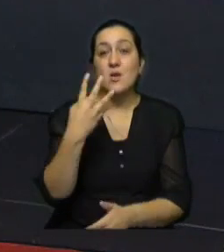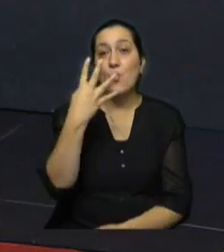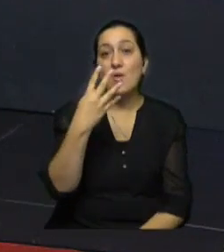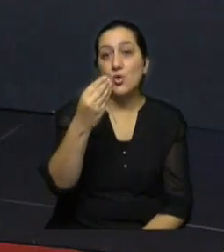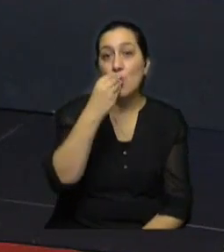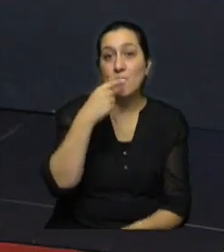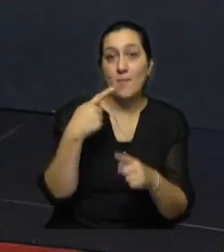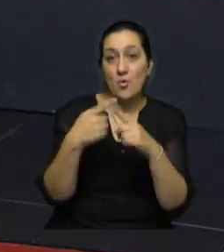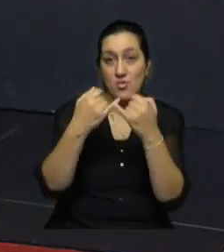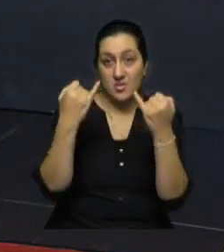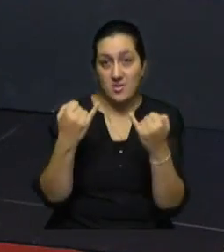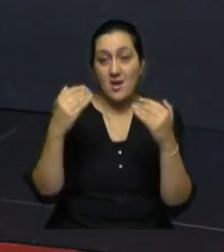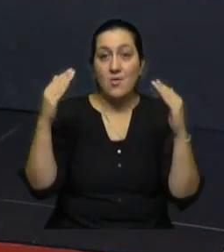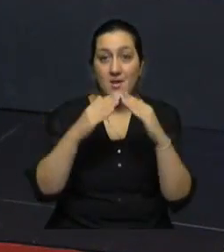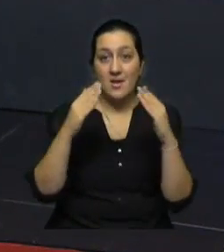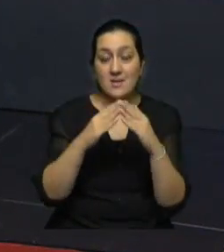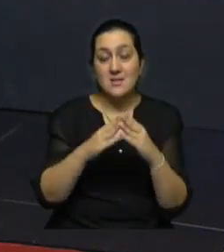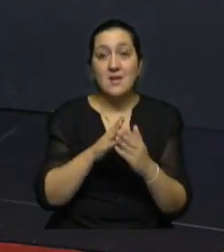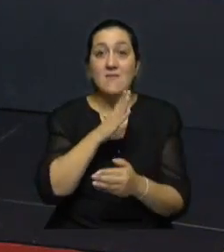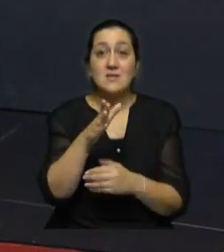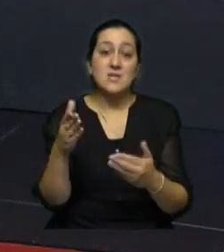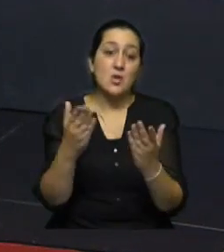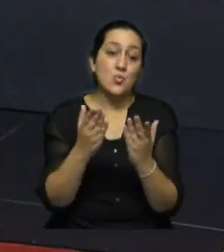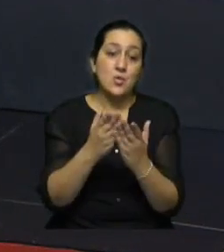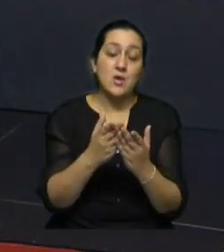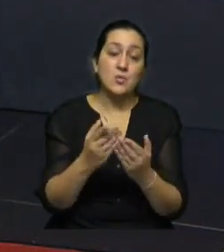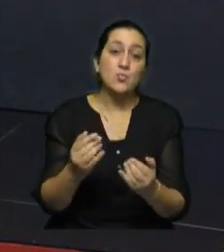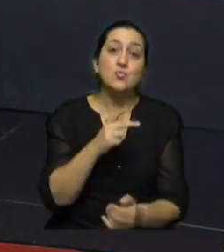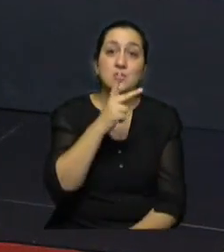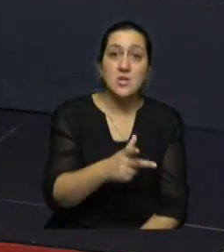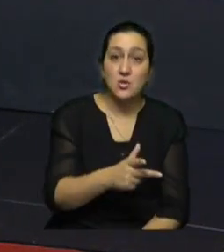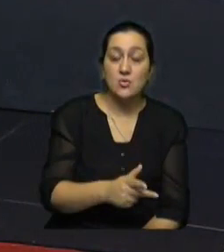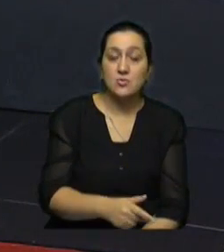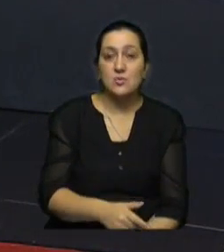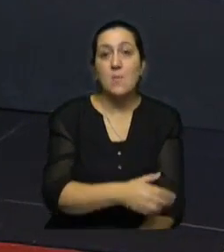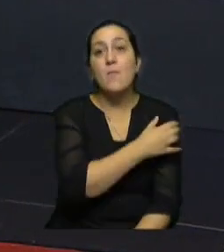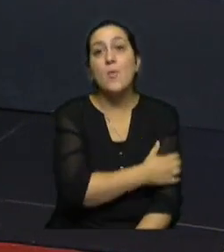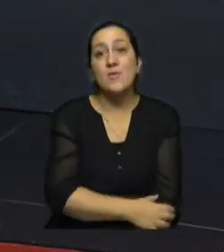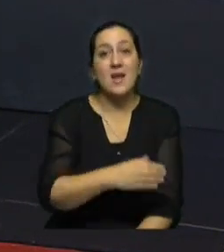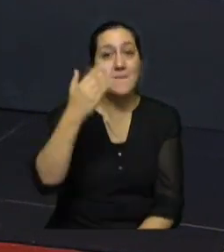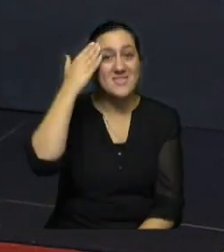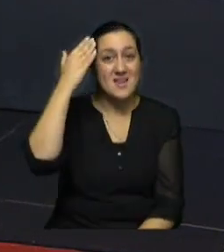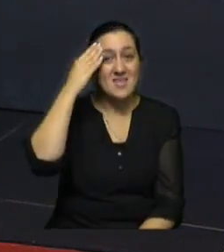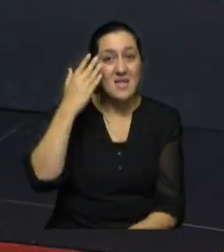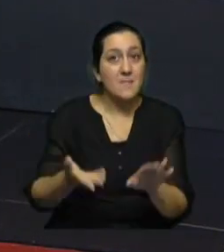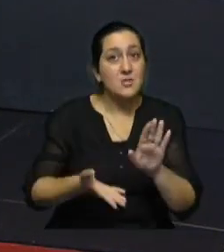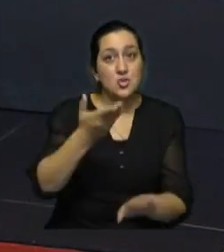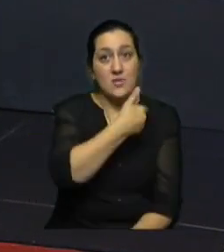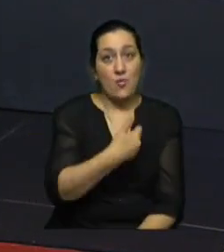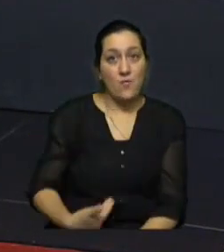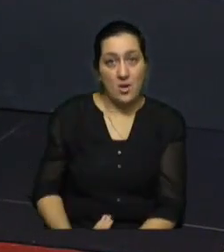día. Un techo, mandar a estudiar a tus hijos y brindarles días de entretenimiento. Pobre es la mentalidad de la mayoría de nuestro